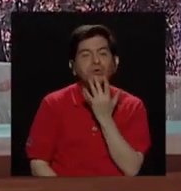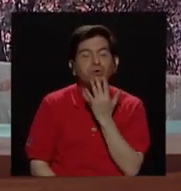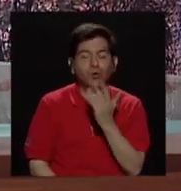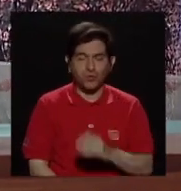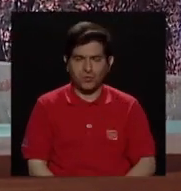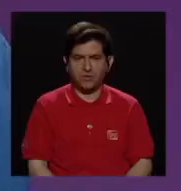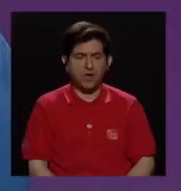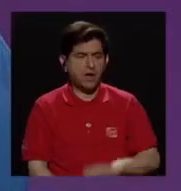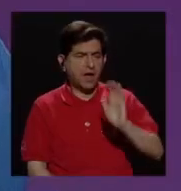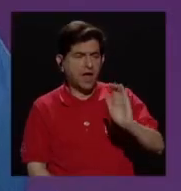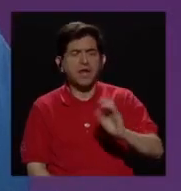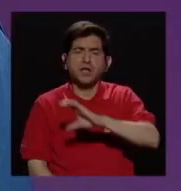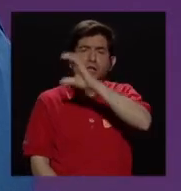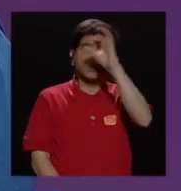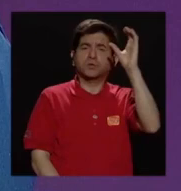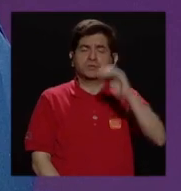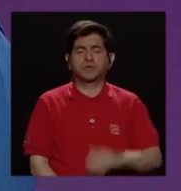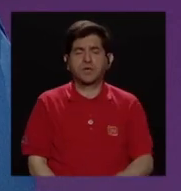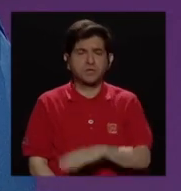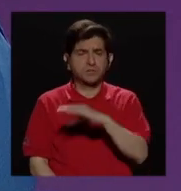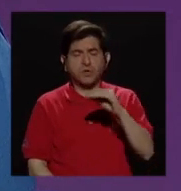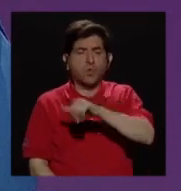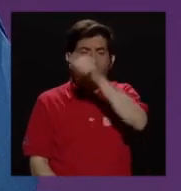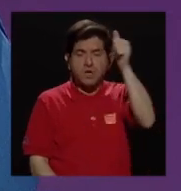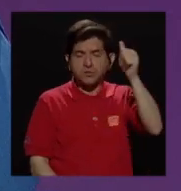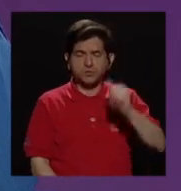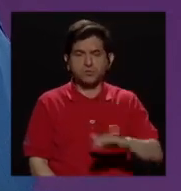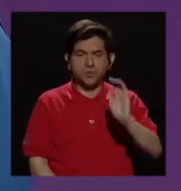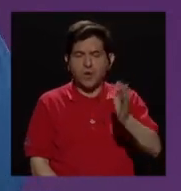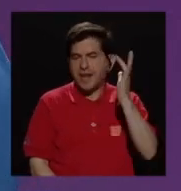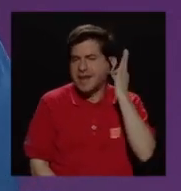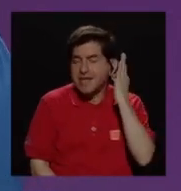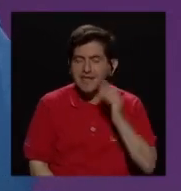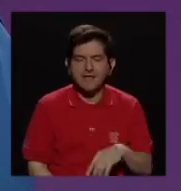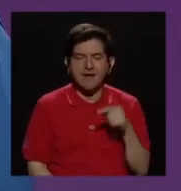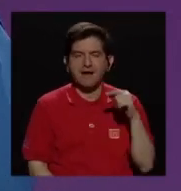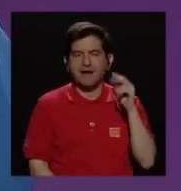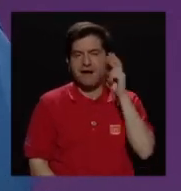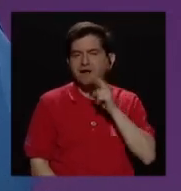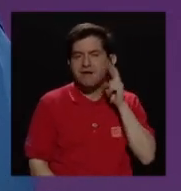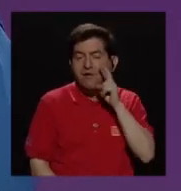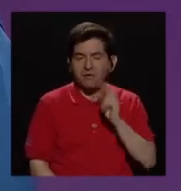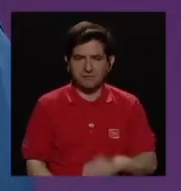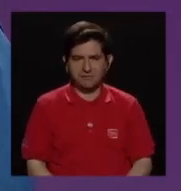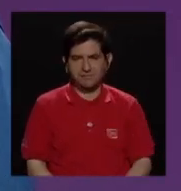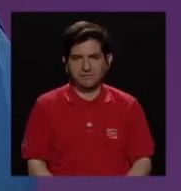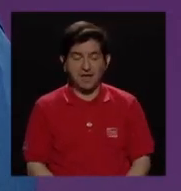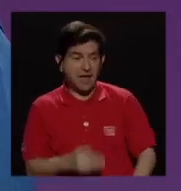que niños con celestito o azulito, niñas con rosadito, y desde antes de eso,